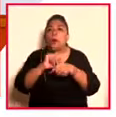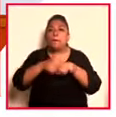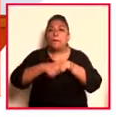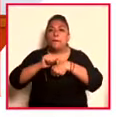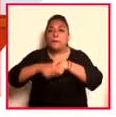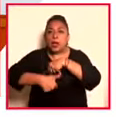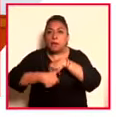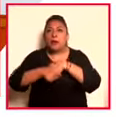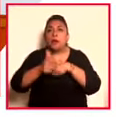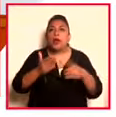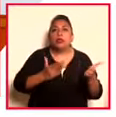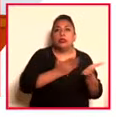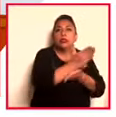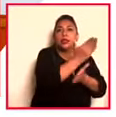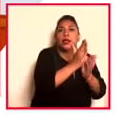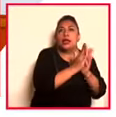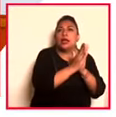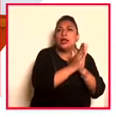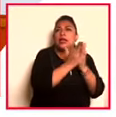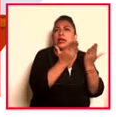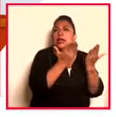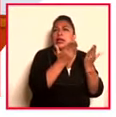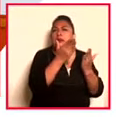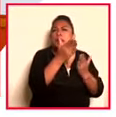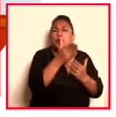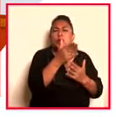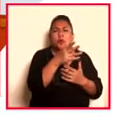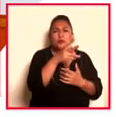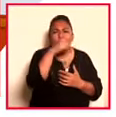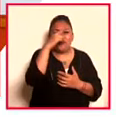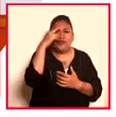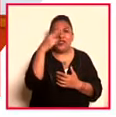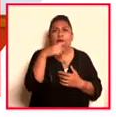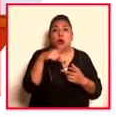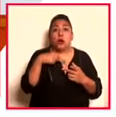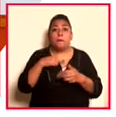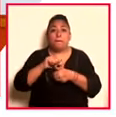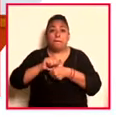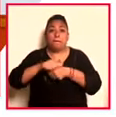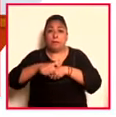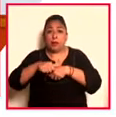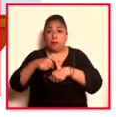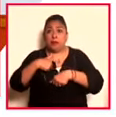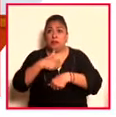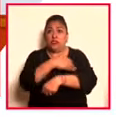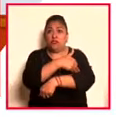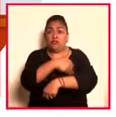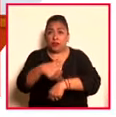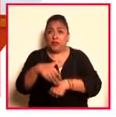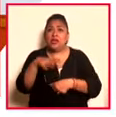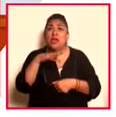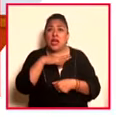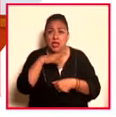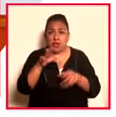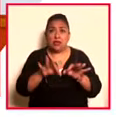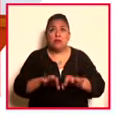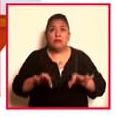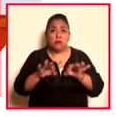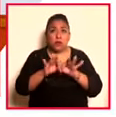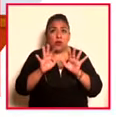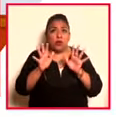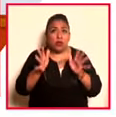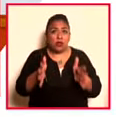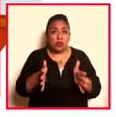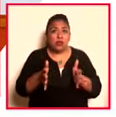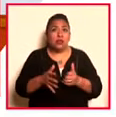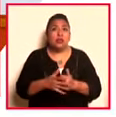libro del Invencible Verano de Liliana ahí. La papa y mi familia tenemos una historia importante en el